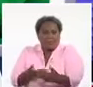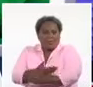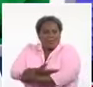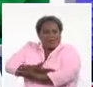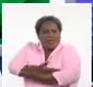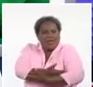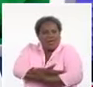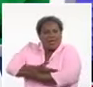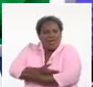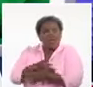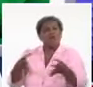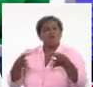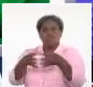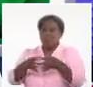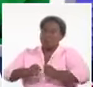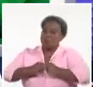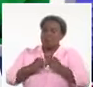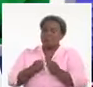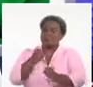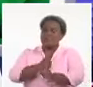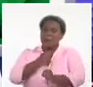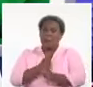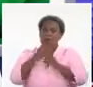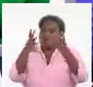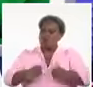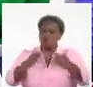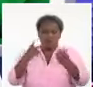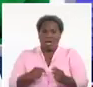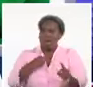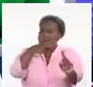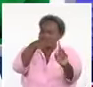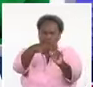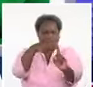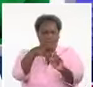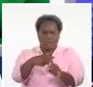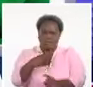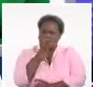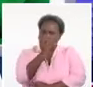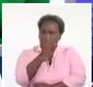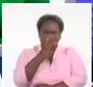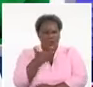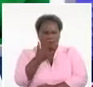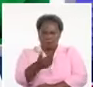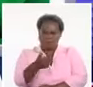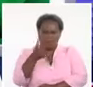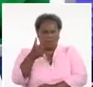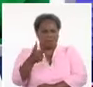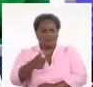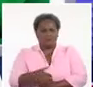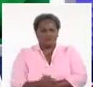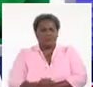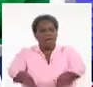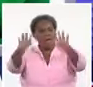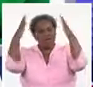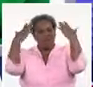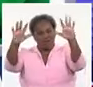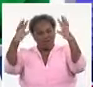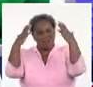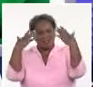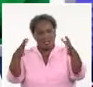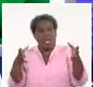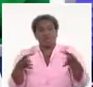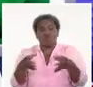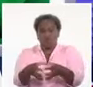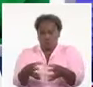colectivo encomiable en sus resultados y en la calidad de la atención que brinda. Nuestra felicitación para este